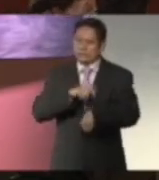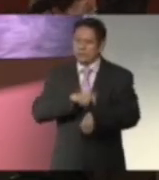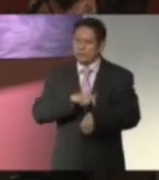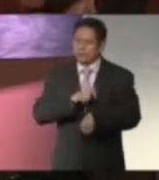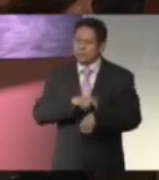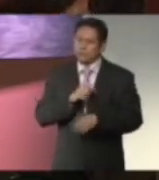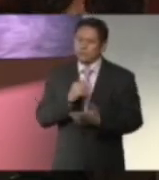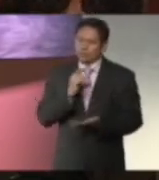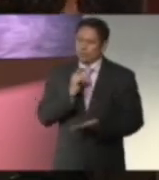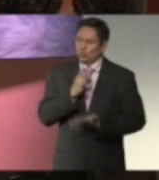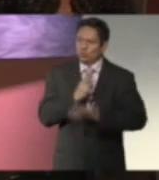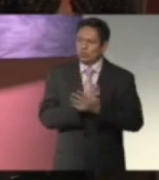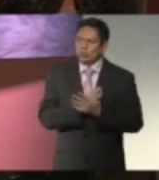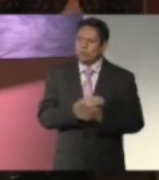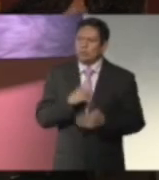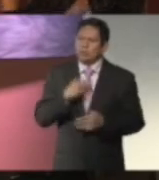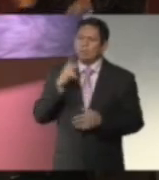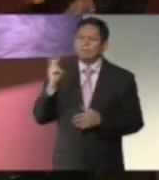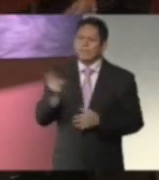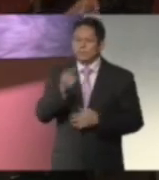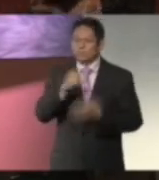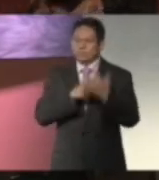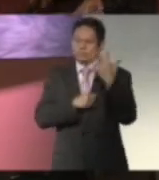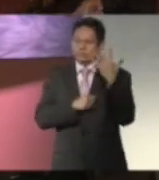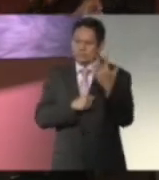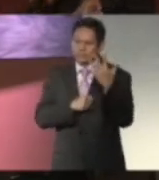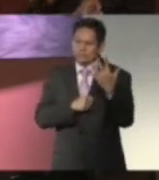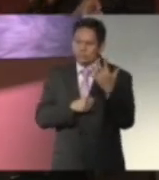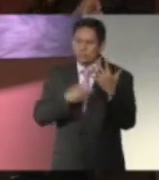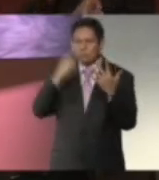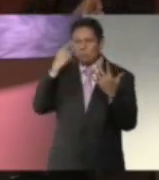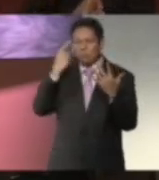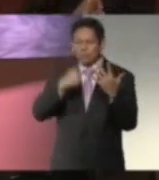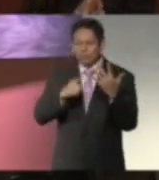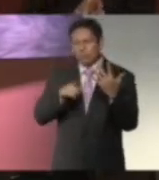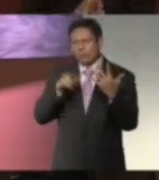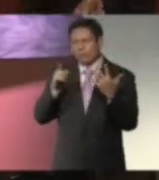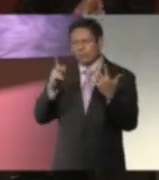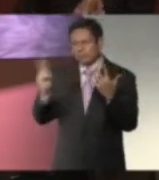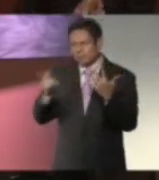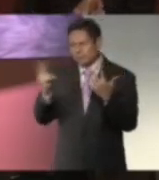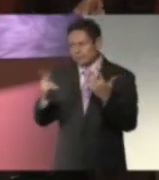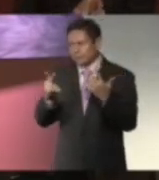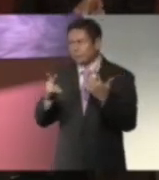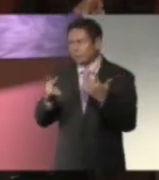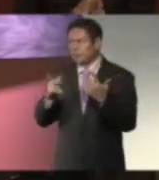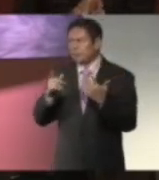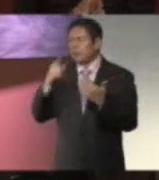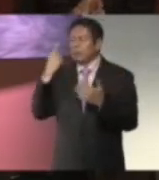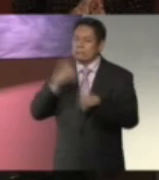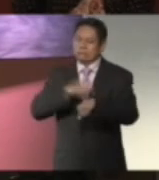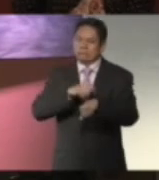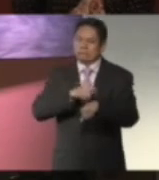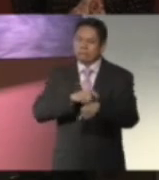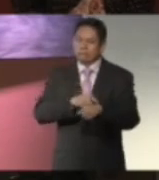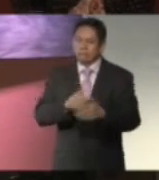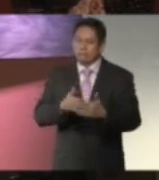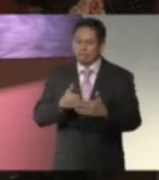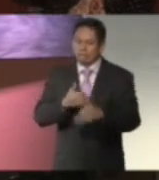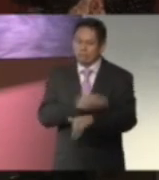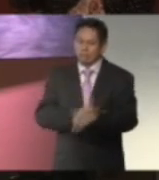solamente podremos considerar cinco preguntas, comentarios para esta mesa, para que no retrasemos más la